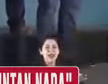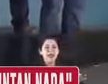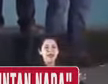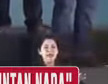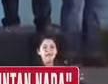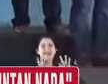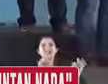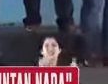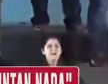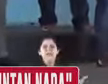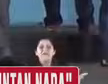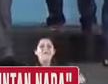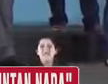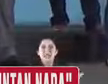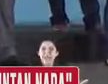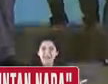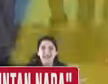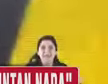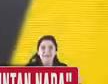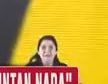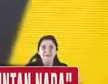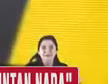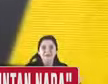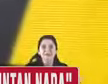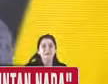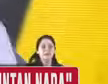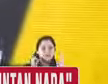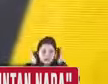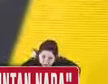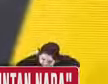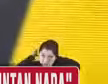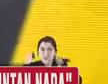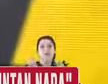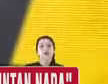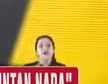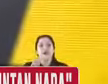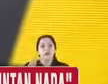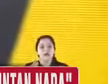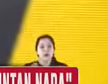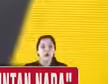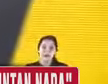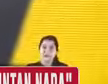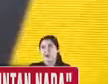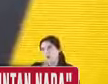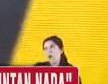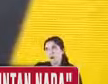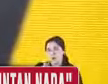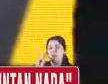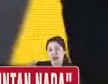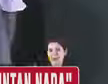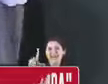de qué se trata si no miren me pasó por ver la relación más